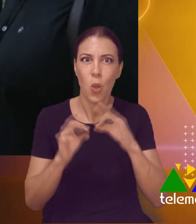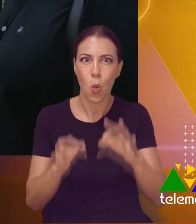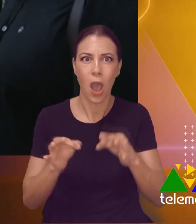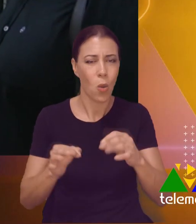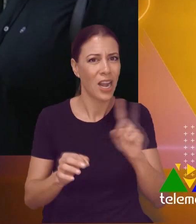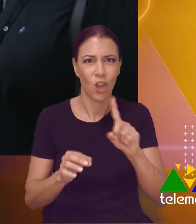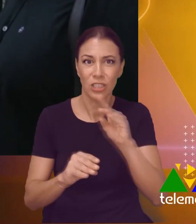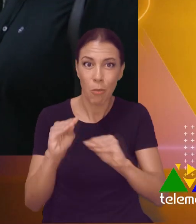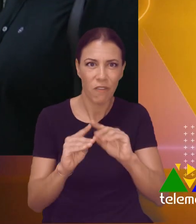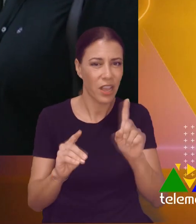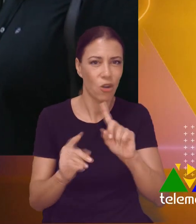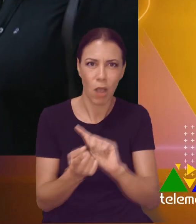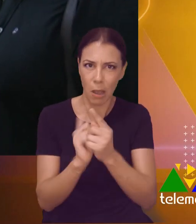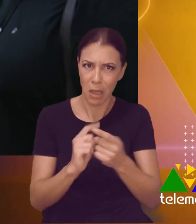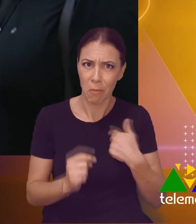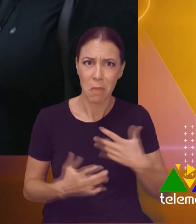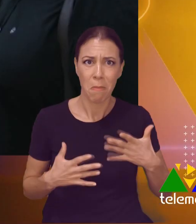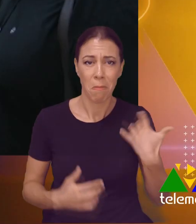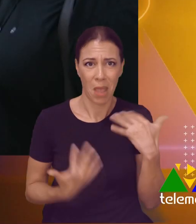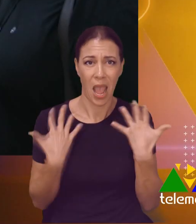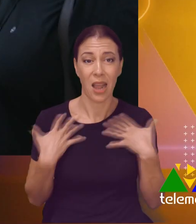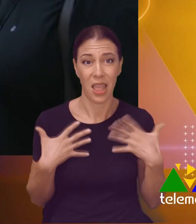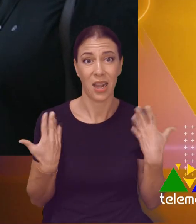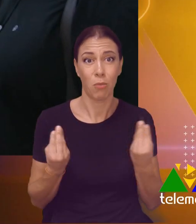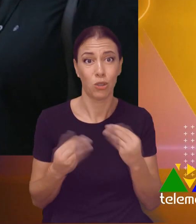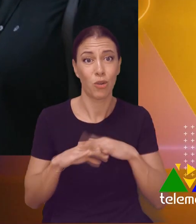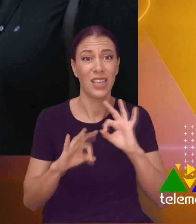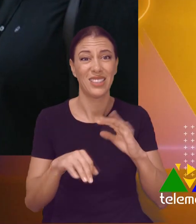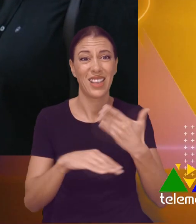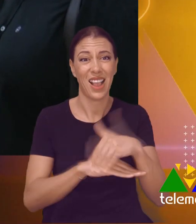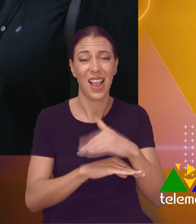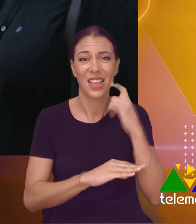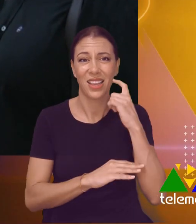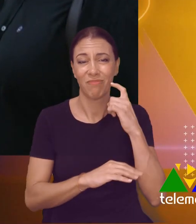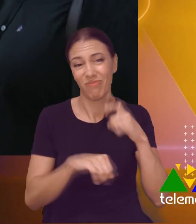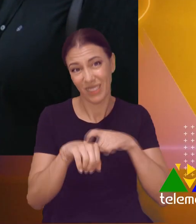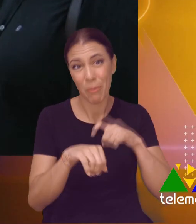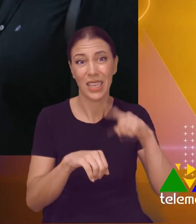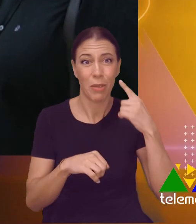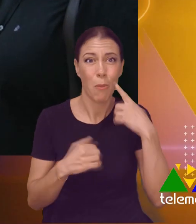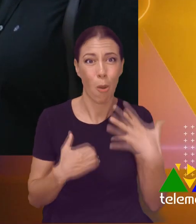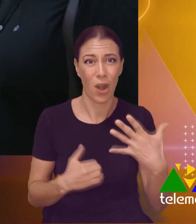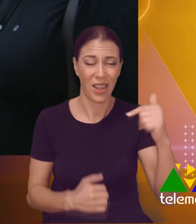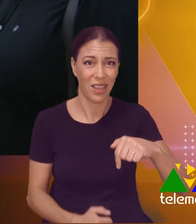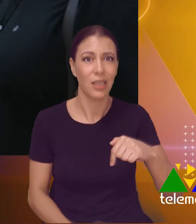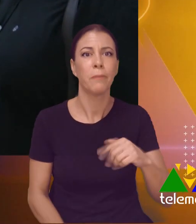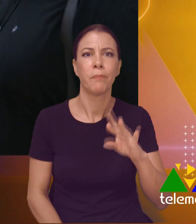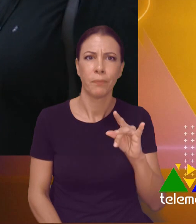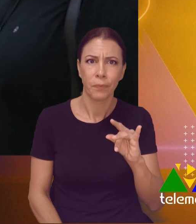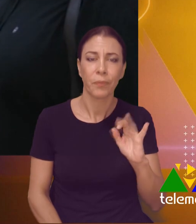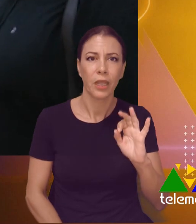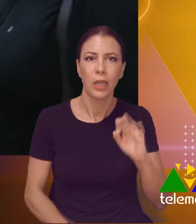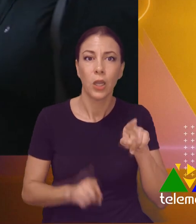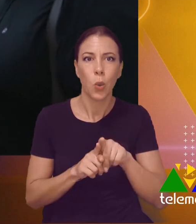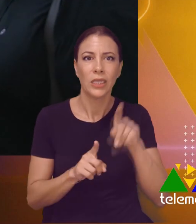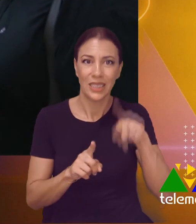este tipo de nombres, que no se hayan modificado en este tipo de calles populares motrileñas, de barrios populares motrileños. Sí, ¿no? Y además se quedan